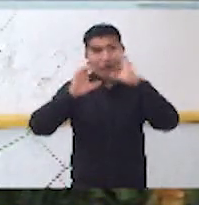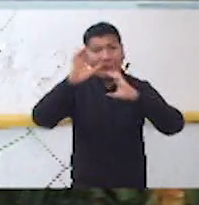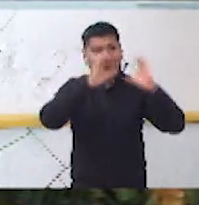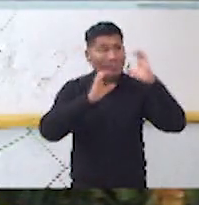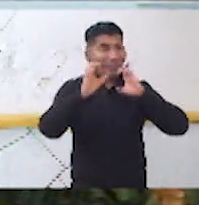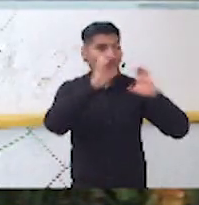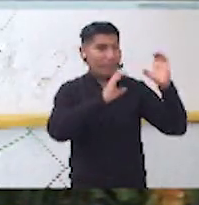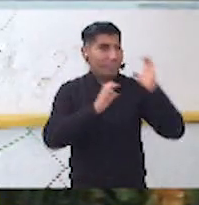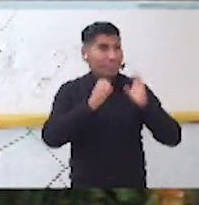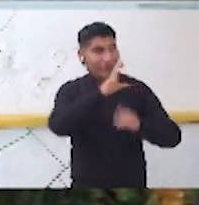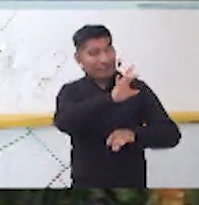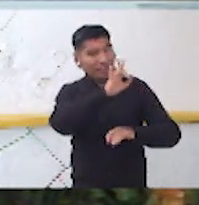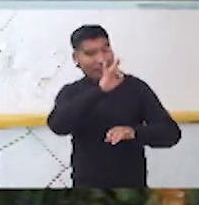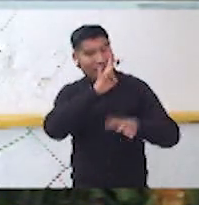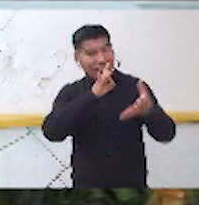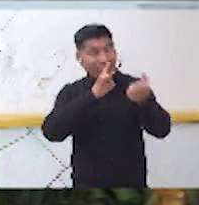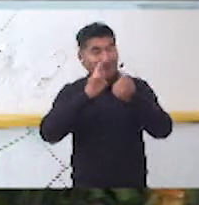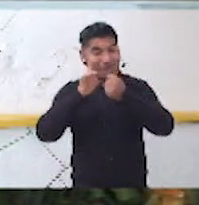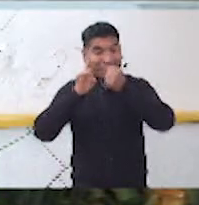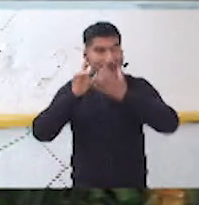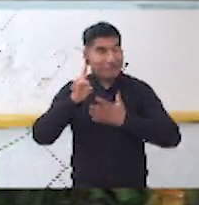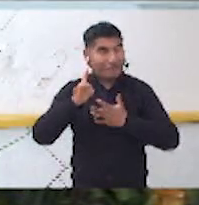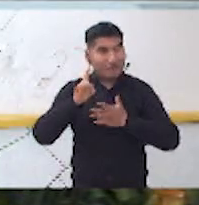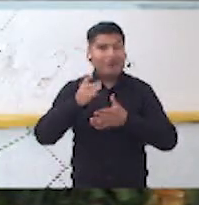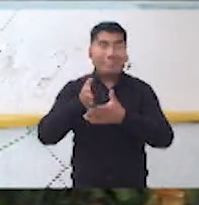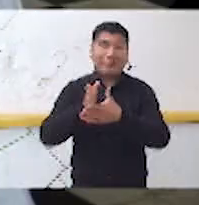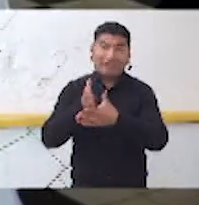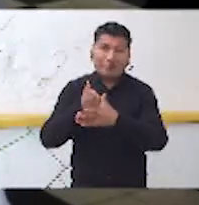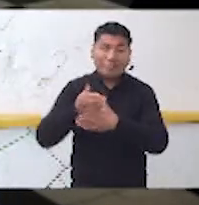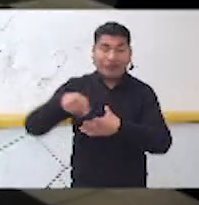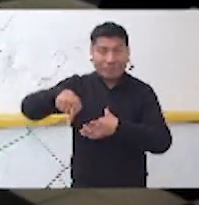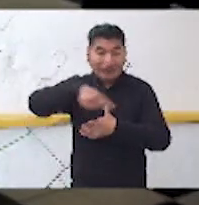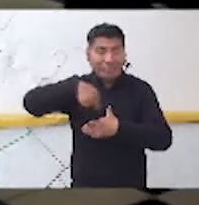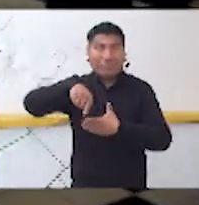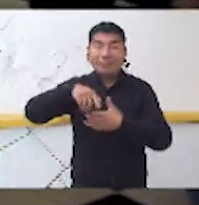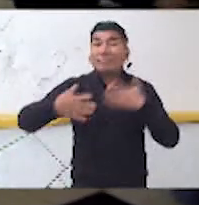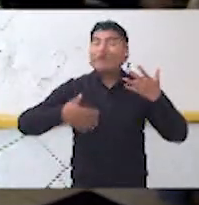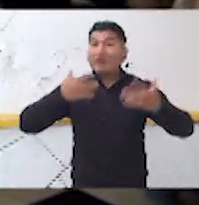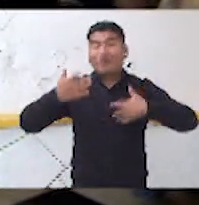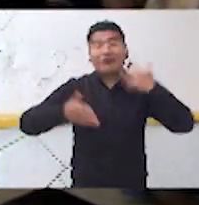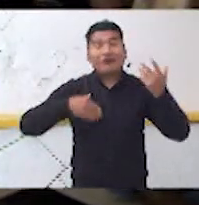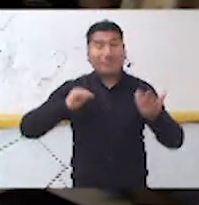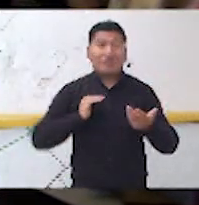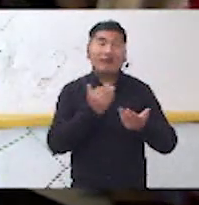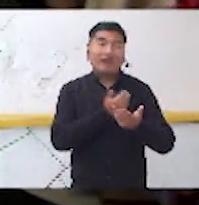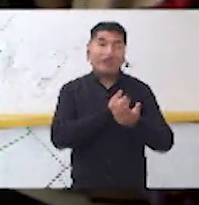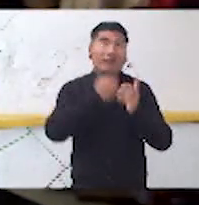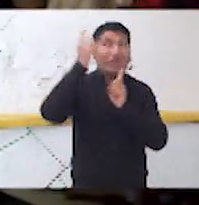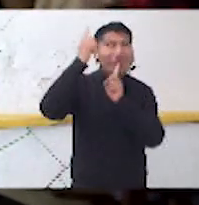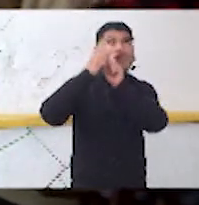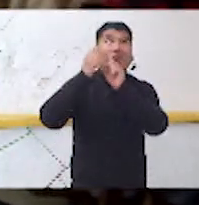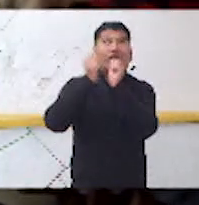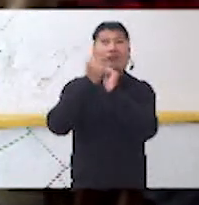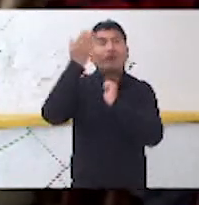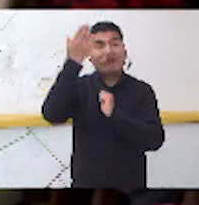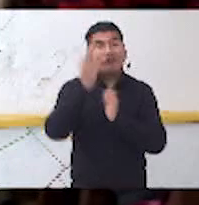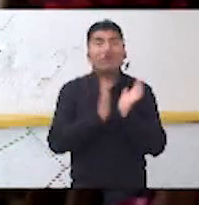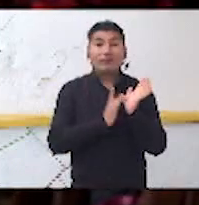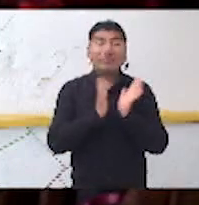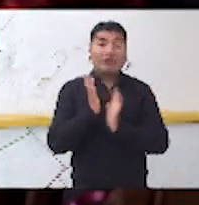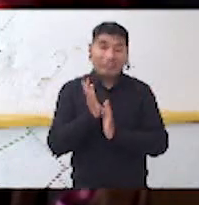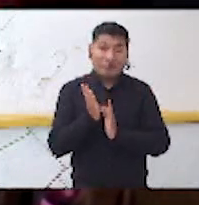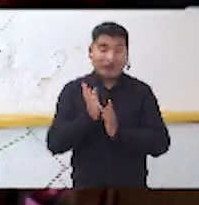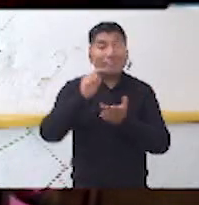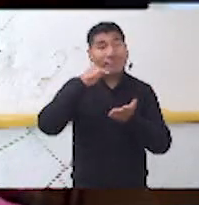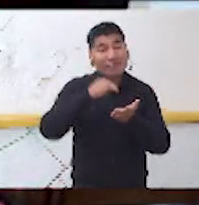buscarlos, encontrarlos, para compartir con ellos la alegría de nuestro encuentro con Jesús.